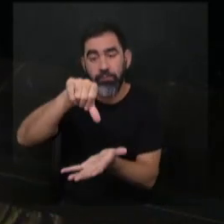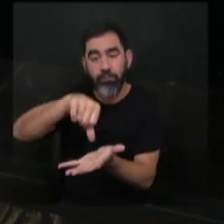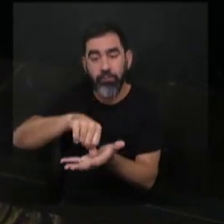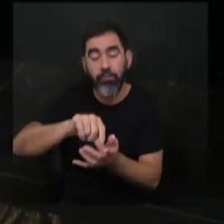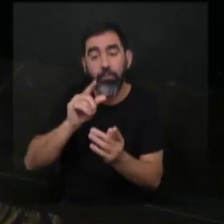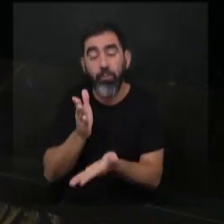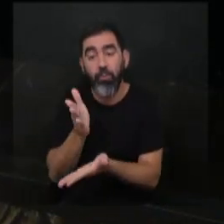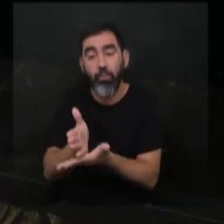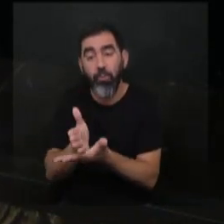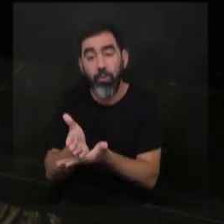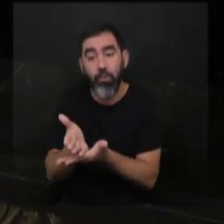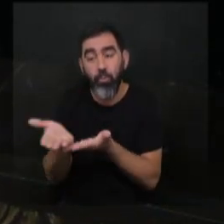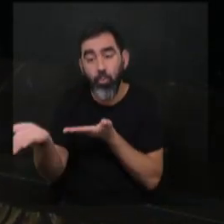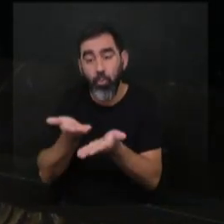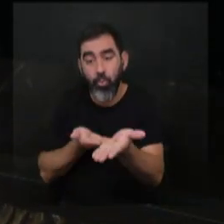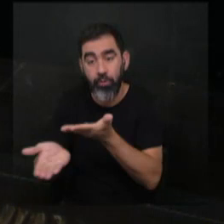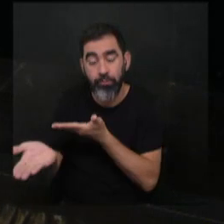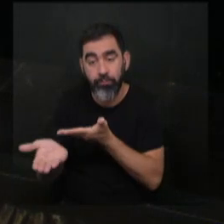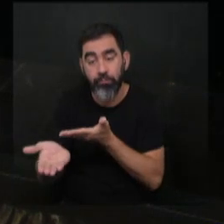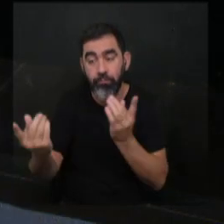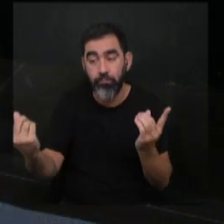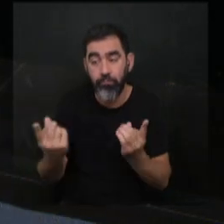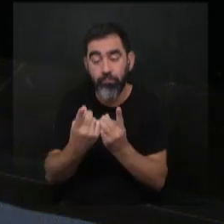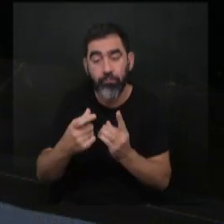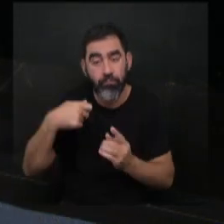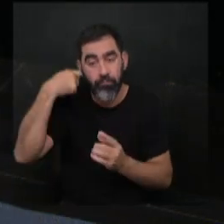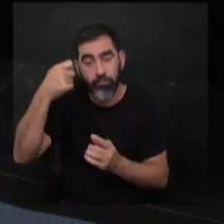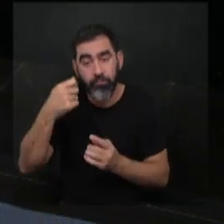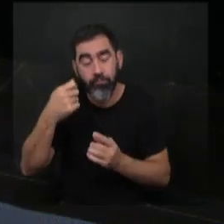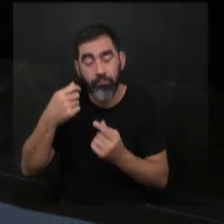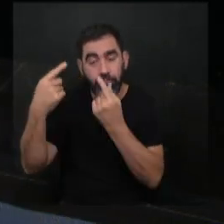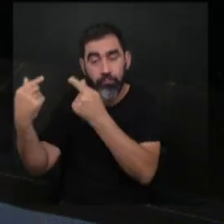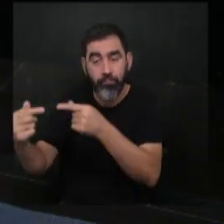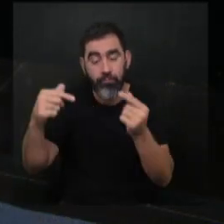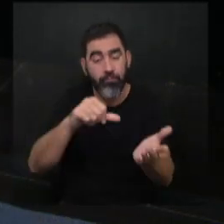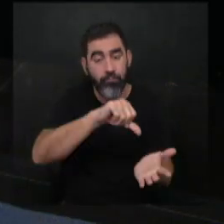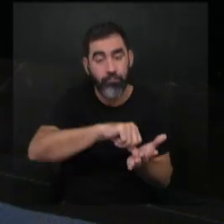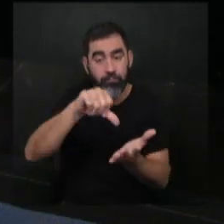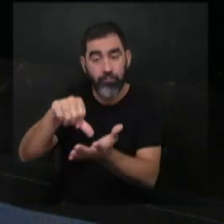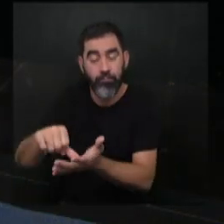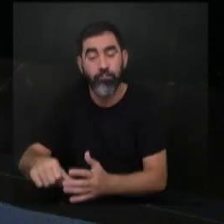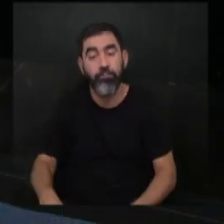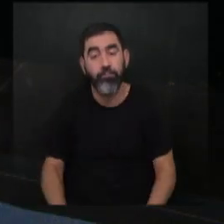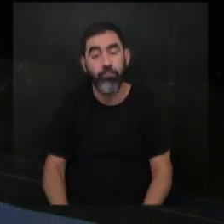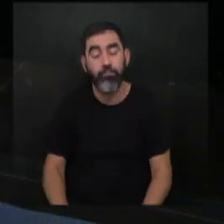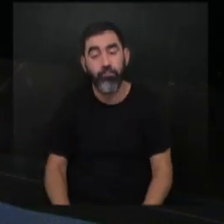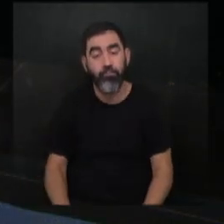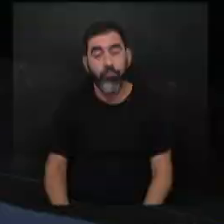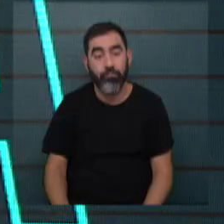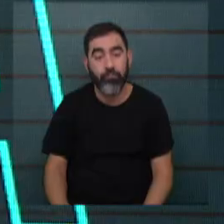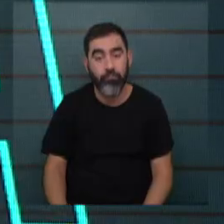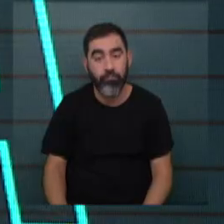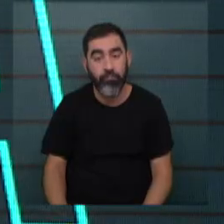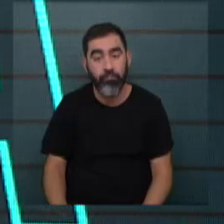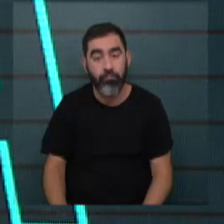colaborar. Bueno, y ese encuentro entre cineastas de dos lugares tan diferentes. Eso fue avanzando la idea hasta